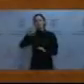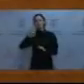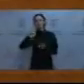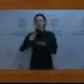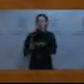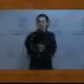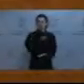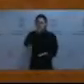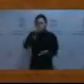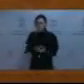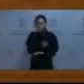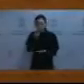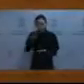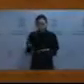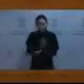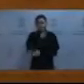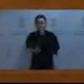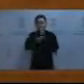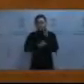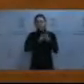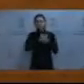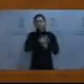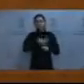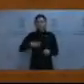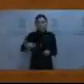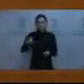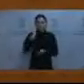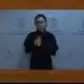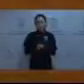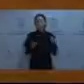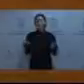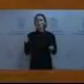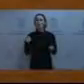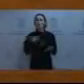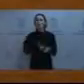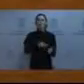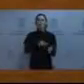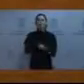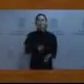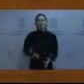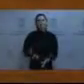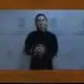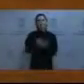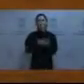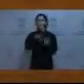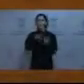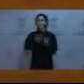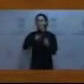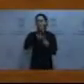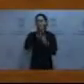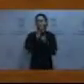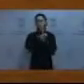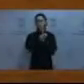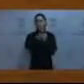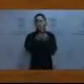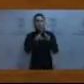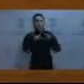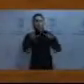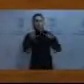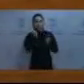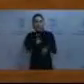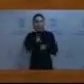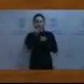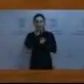tiene muchas, es intención o proyecto, que esta suele ser lo que se asocia a un plan cultural en Asturias. Como mucho, una mera declaración